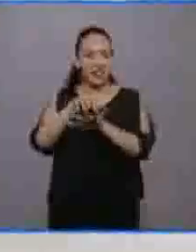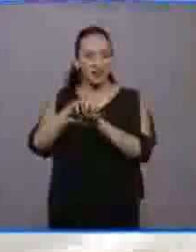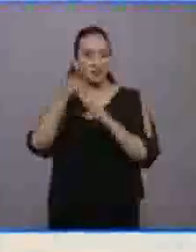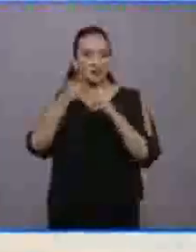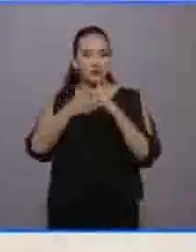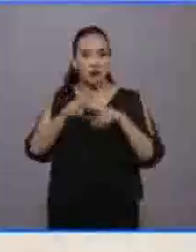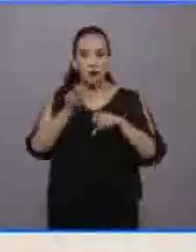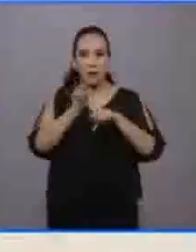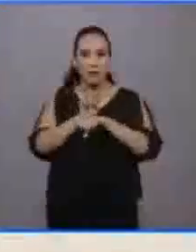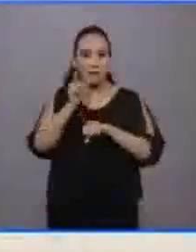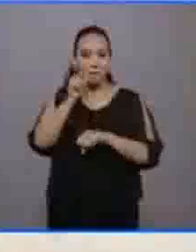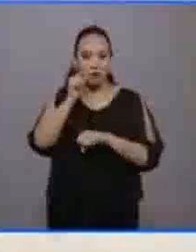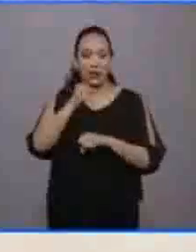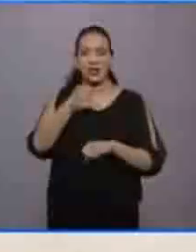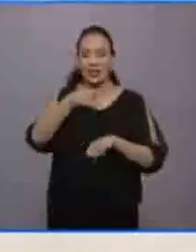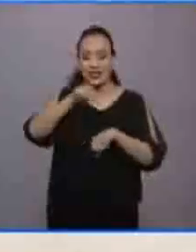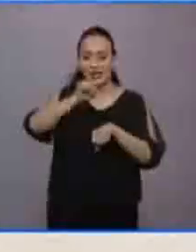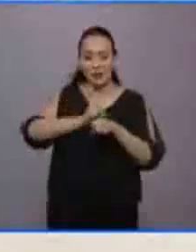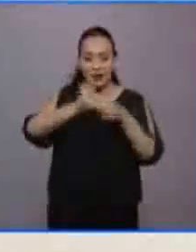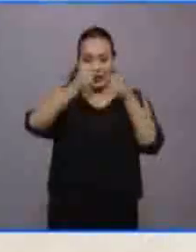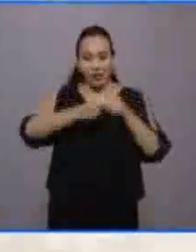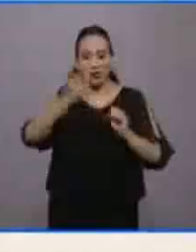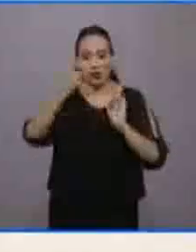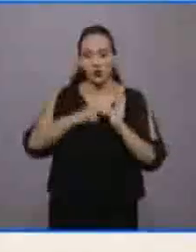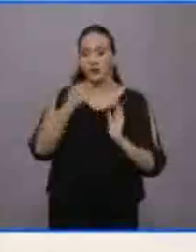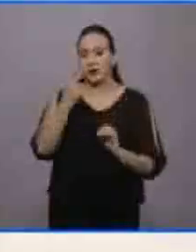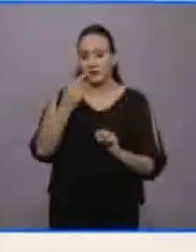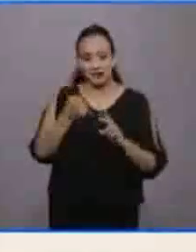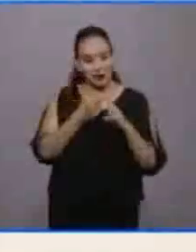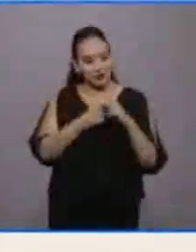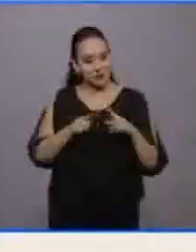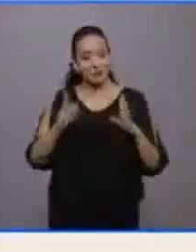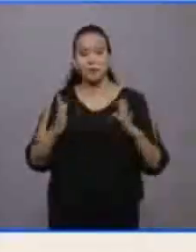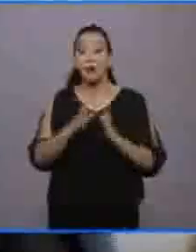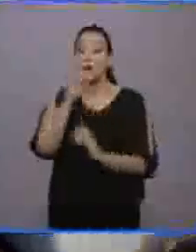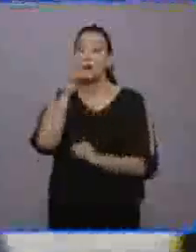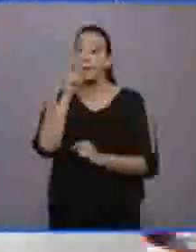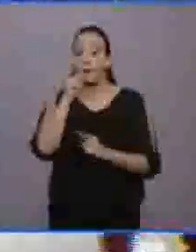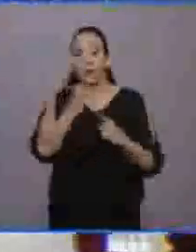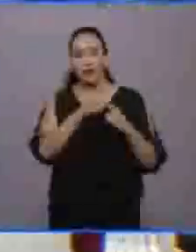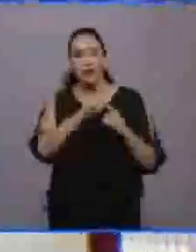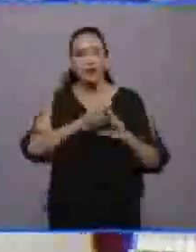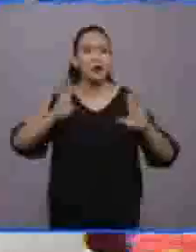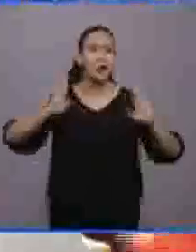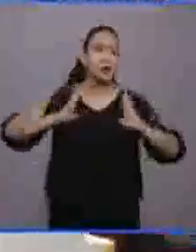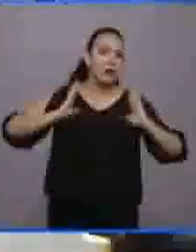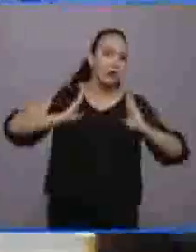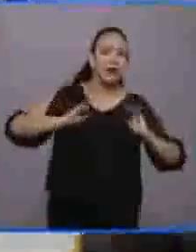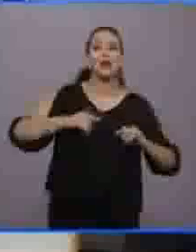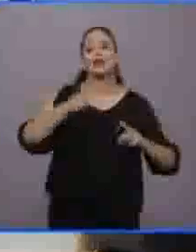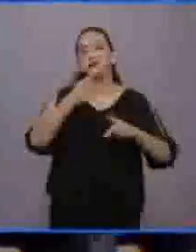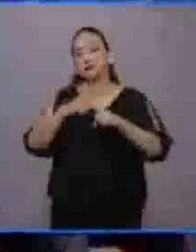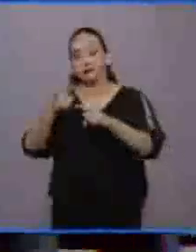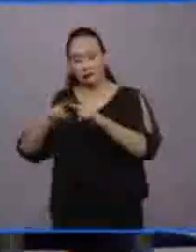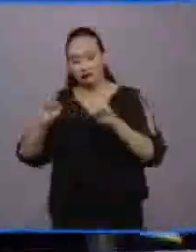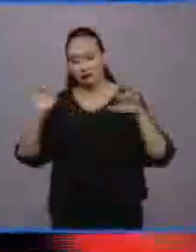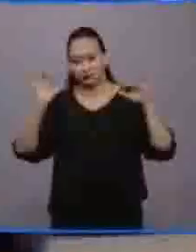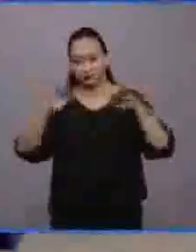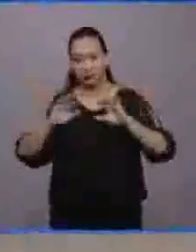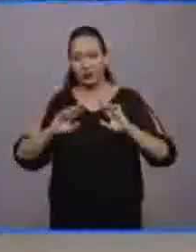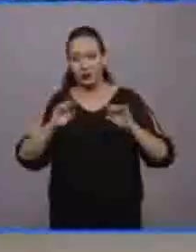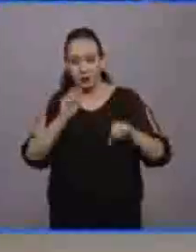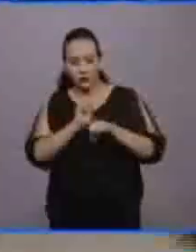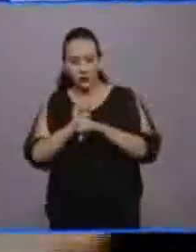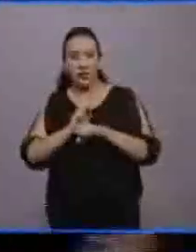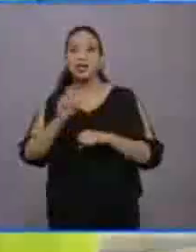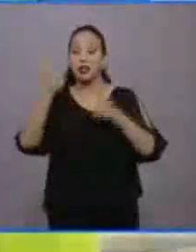Santa Segura 2025, en el que participan elementos de la Guardia Nacional, del Ejército Mexicano, de la